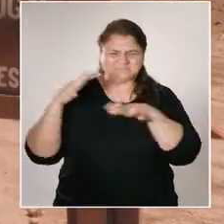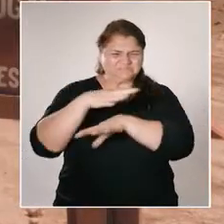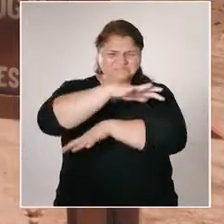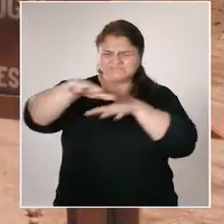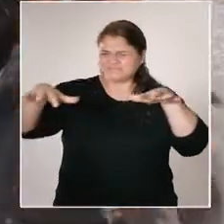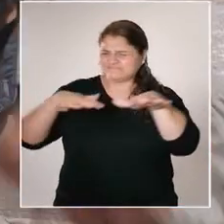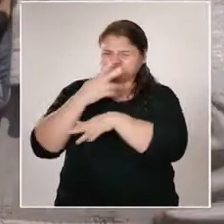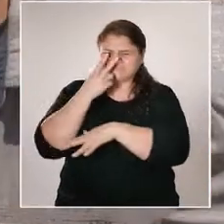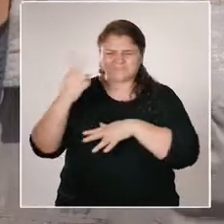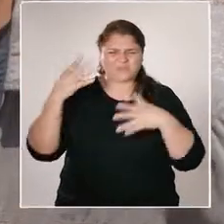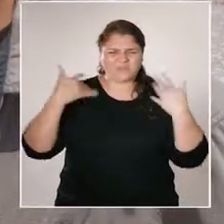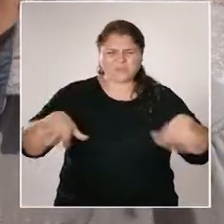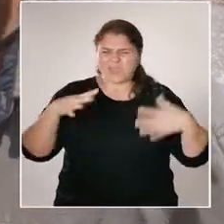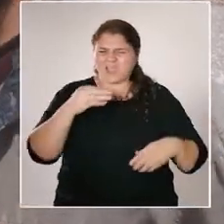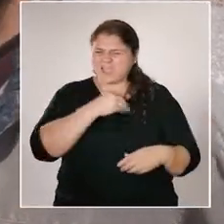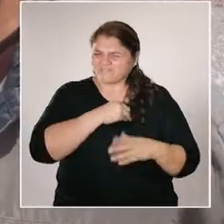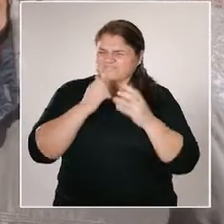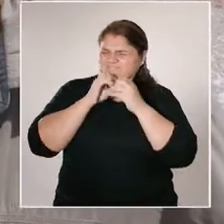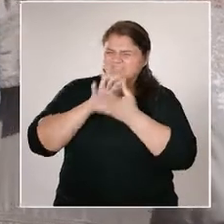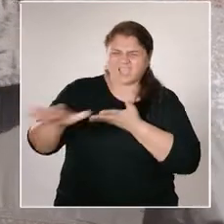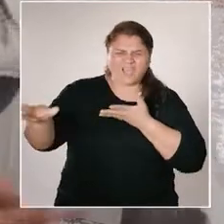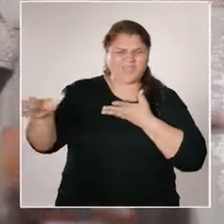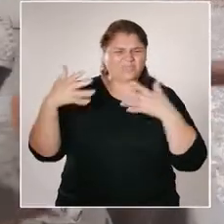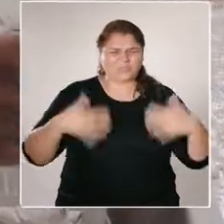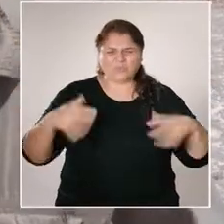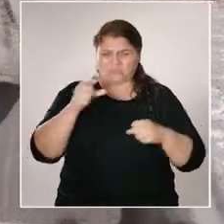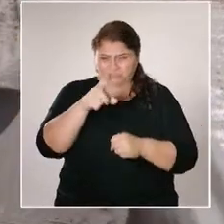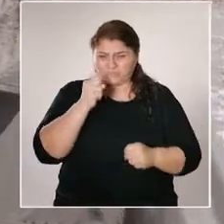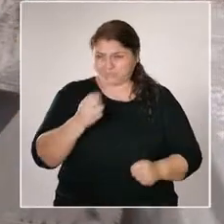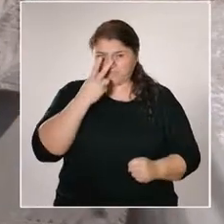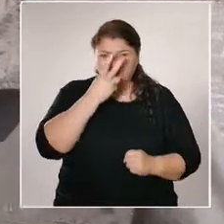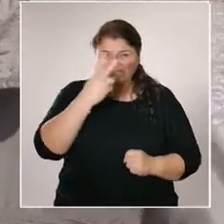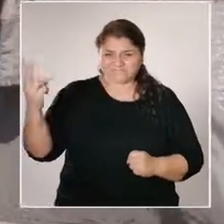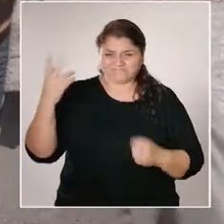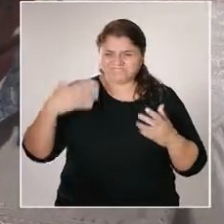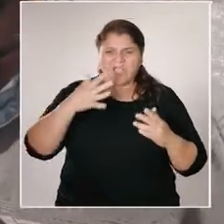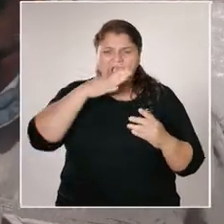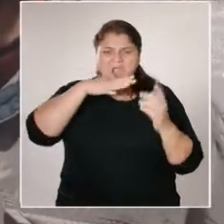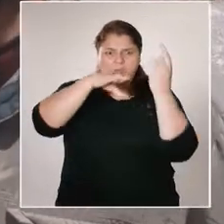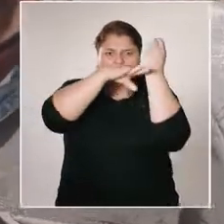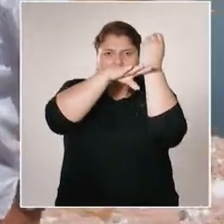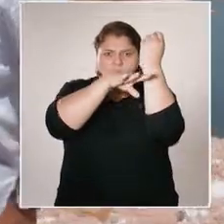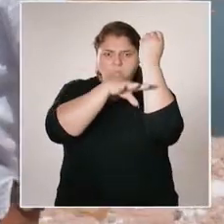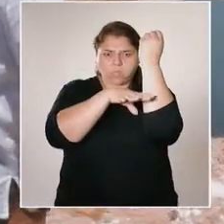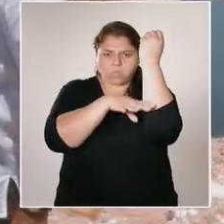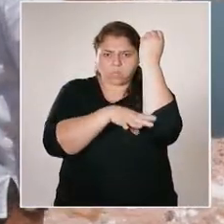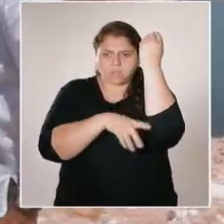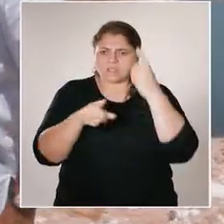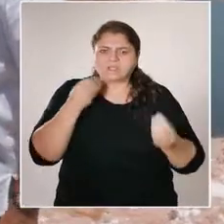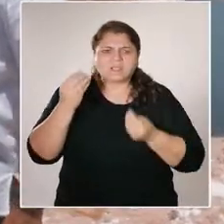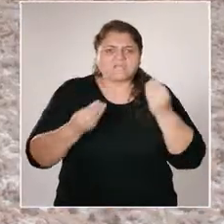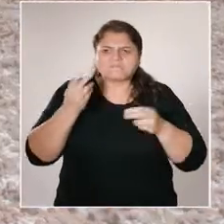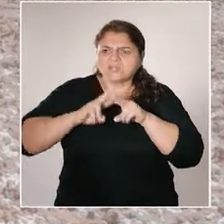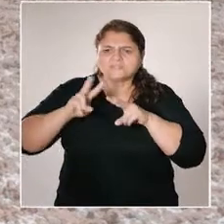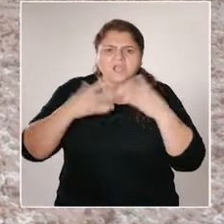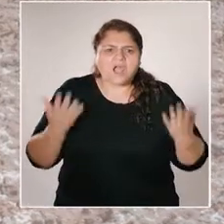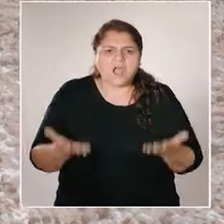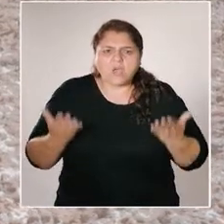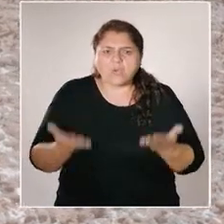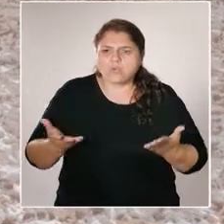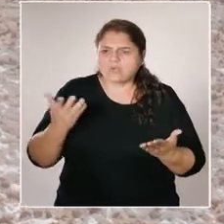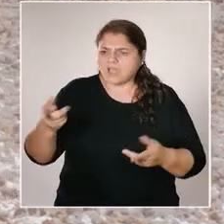Mira, este frágil ecosistema principalmente se ha visto afectado porque tú puedes ver, el nivel del agua ha bajado mucho, entonces, ¿qué es lo que tenemos ahora? Esto es